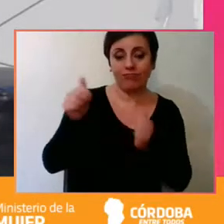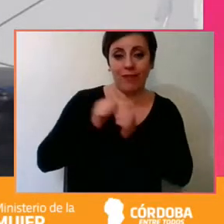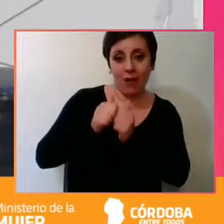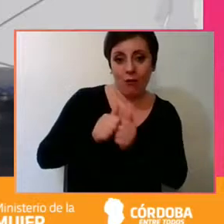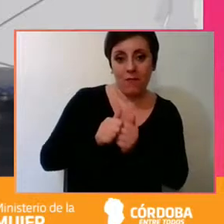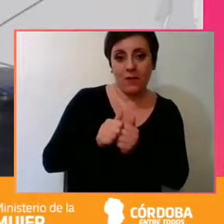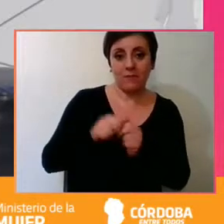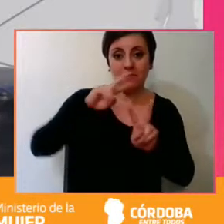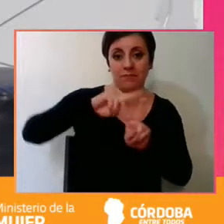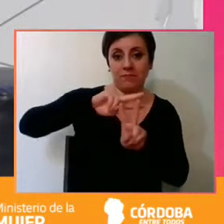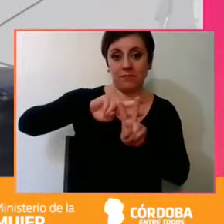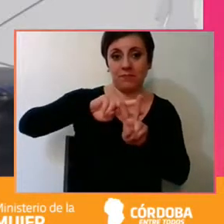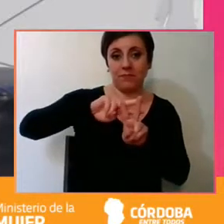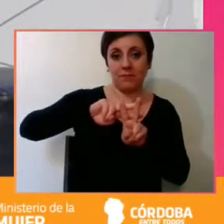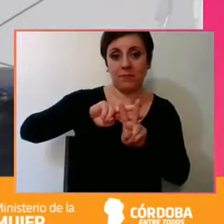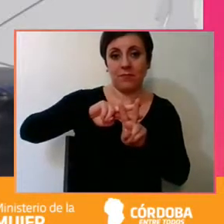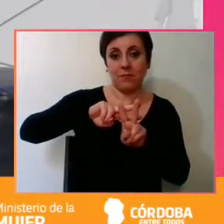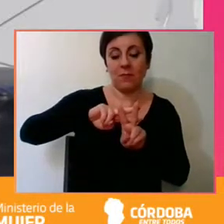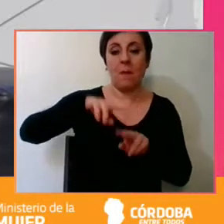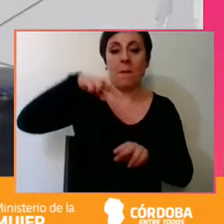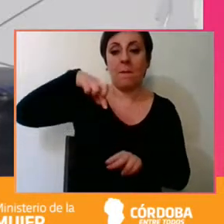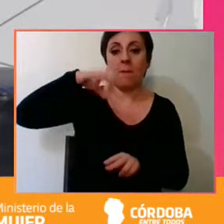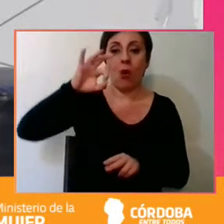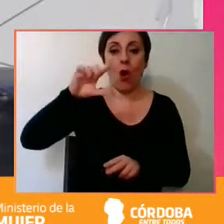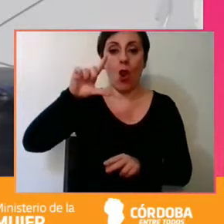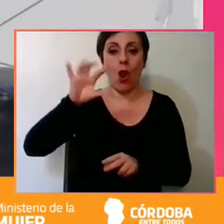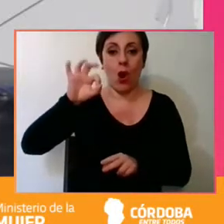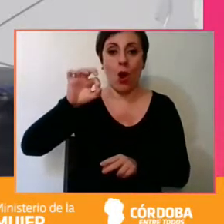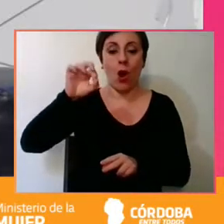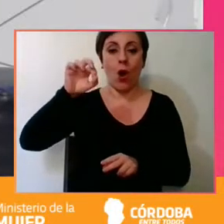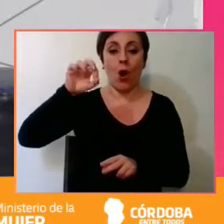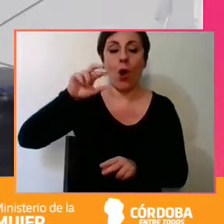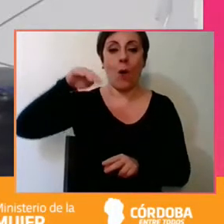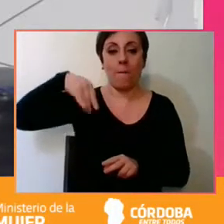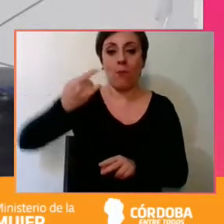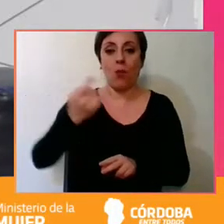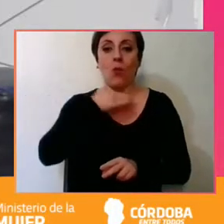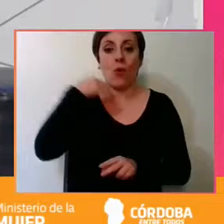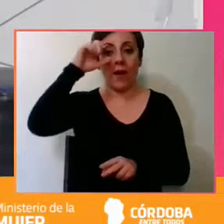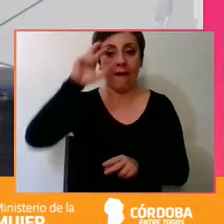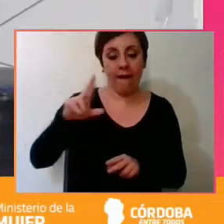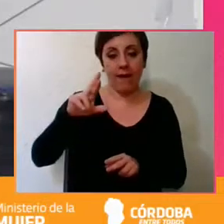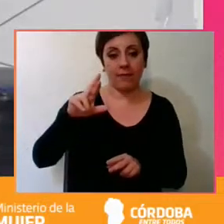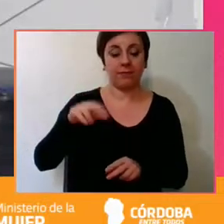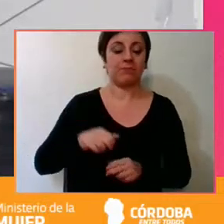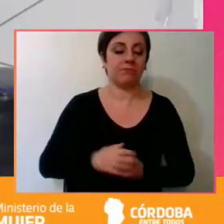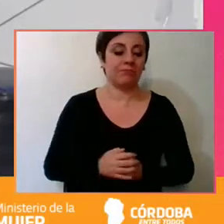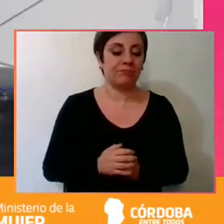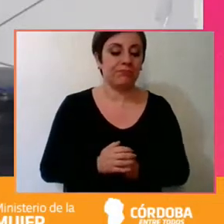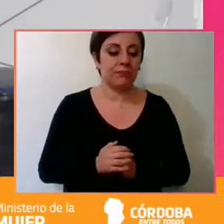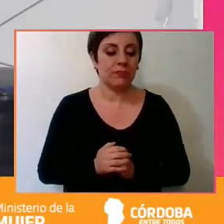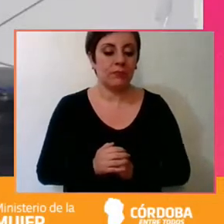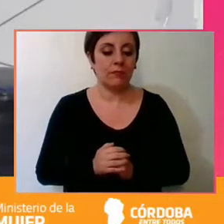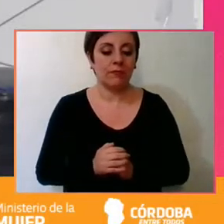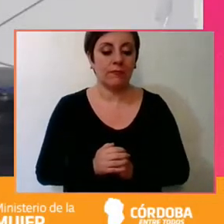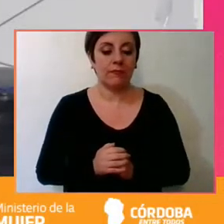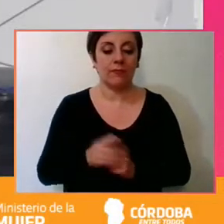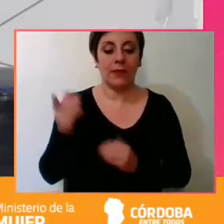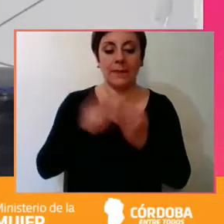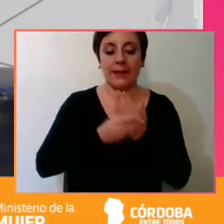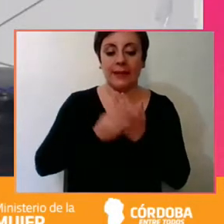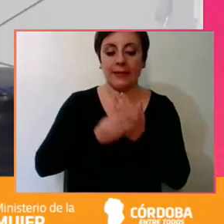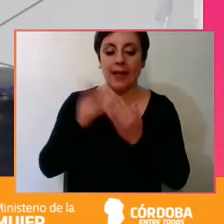para esta ocasión es Polo Mujer y Acompañantes Comunitarias. Le voy a dar la palabra ahora a la ministra de la Mujer